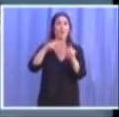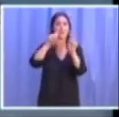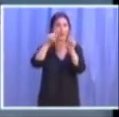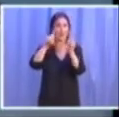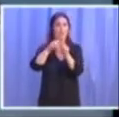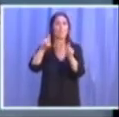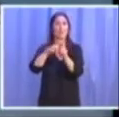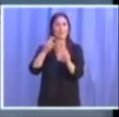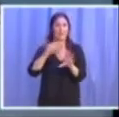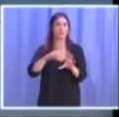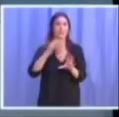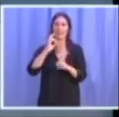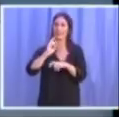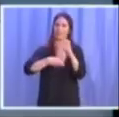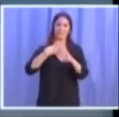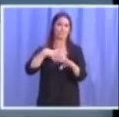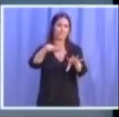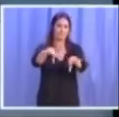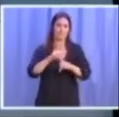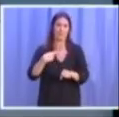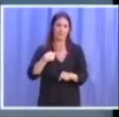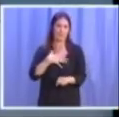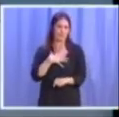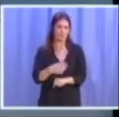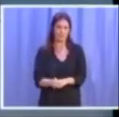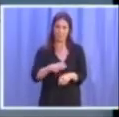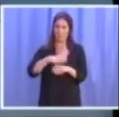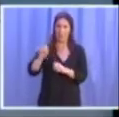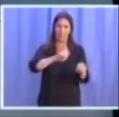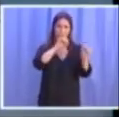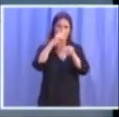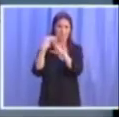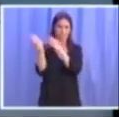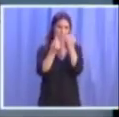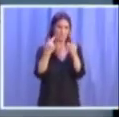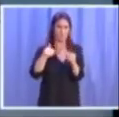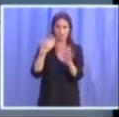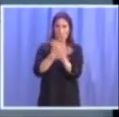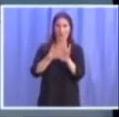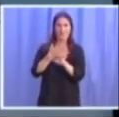también. También hay que remunicipalizarla para defender nuestro medio ambiente.